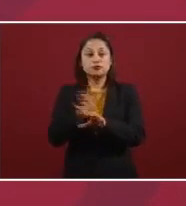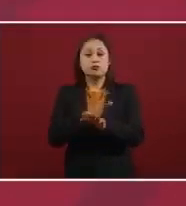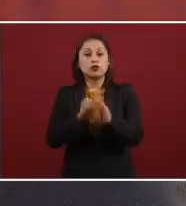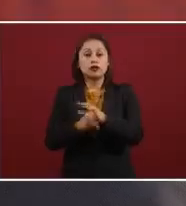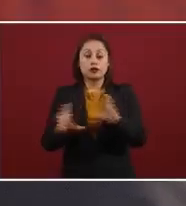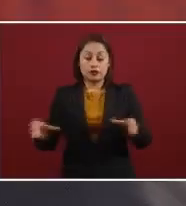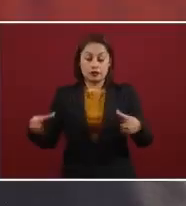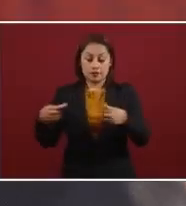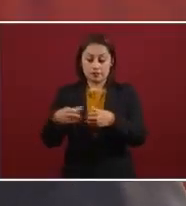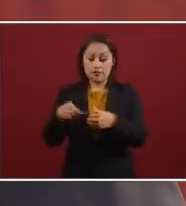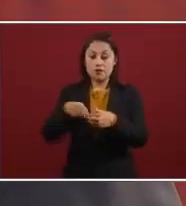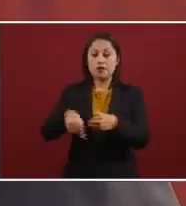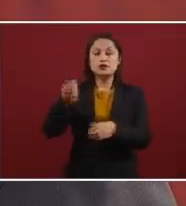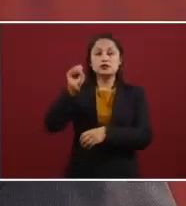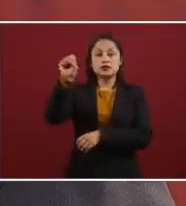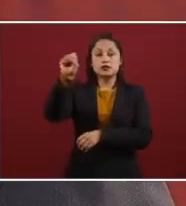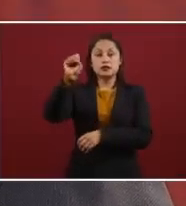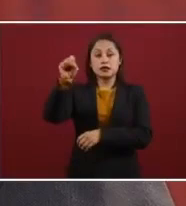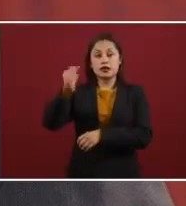blancos,